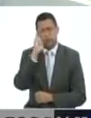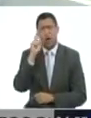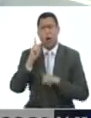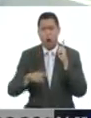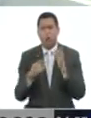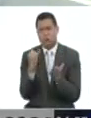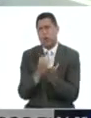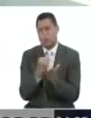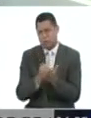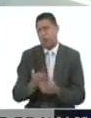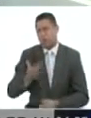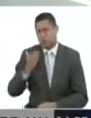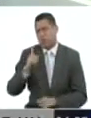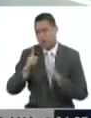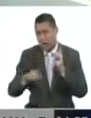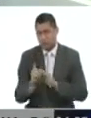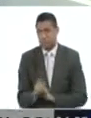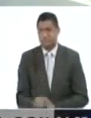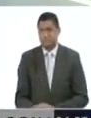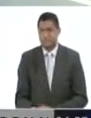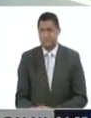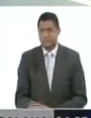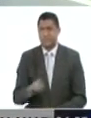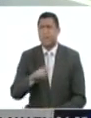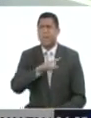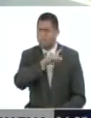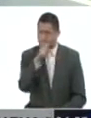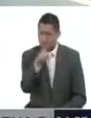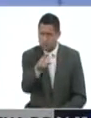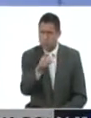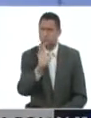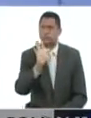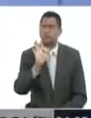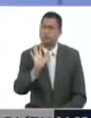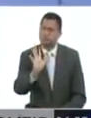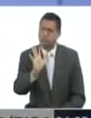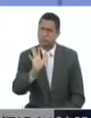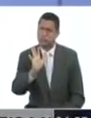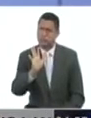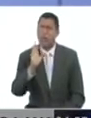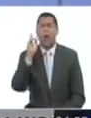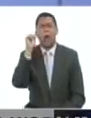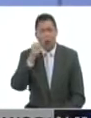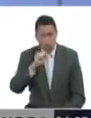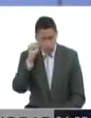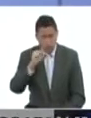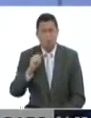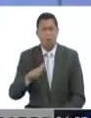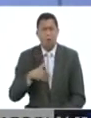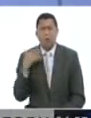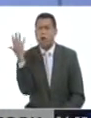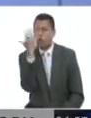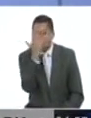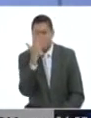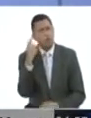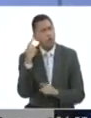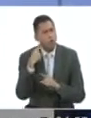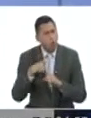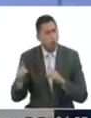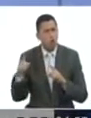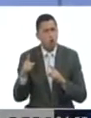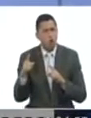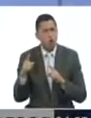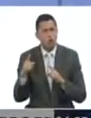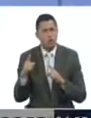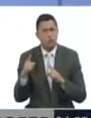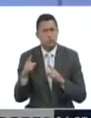aval importante. En este caso, también me gustaría conocer si el autismo se puede confundir con otro tipo de los